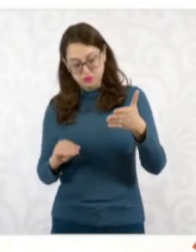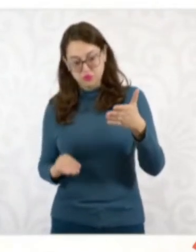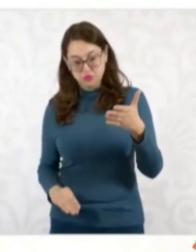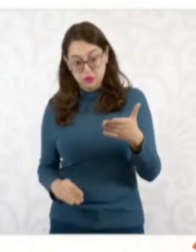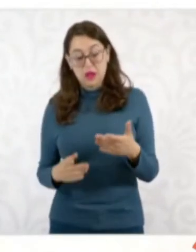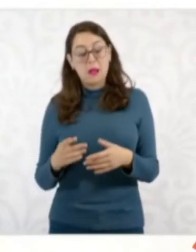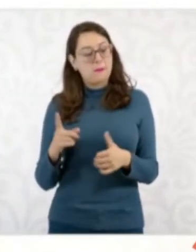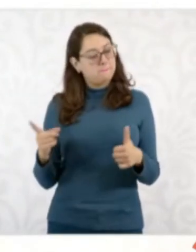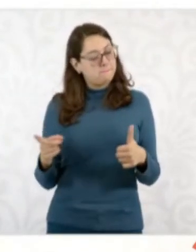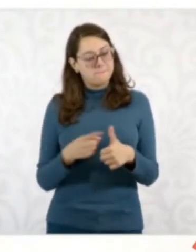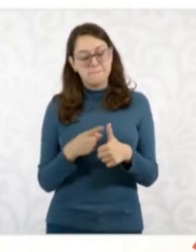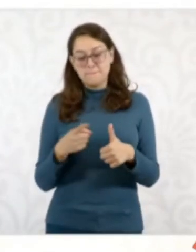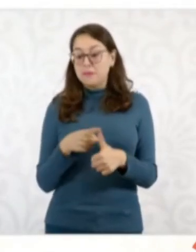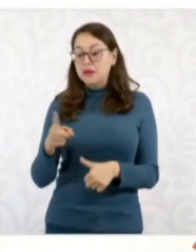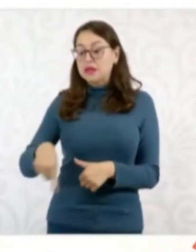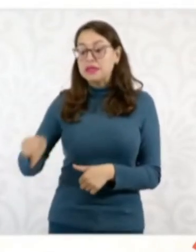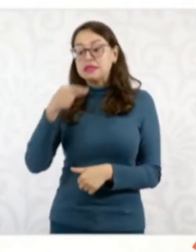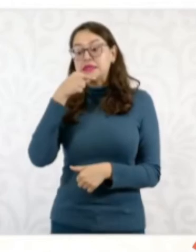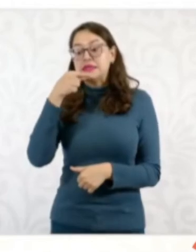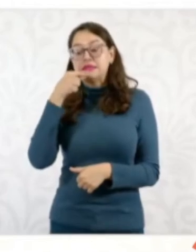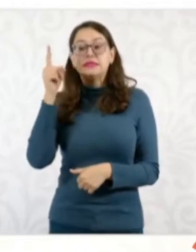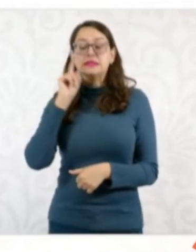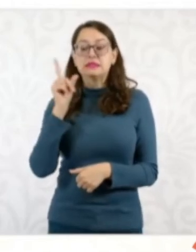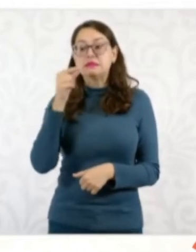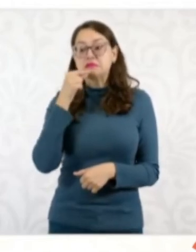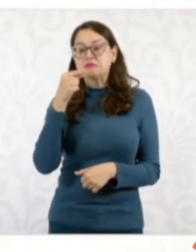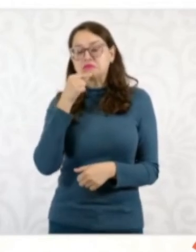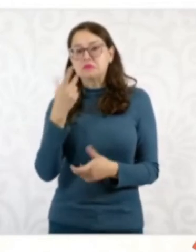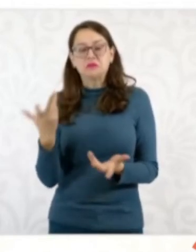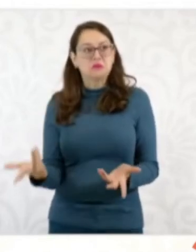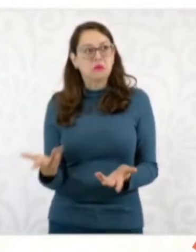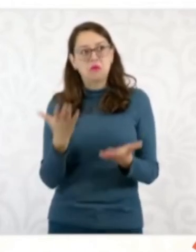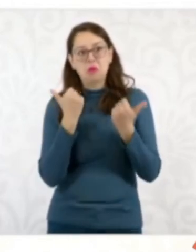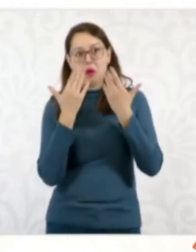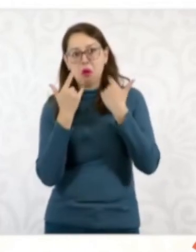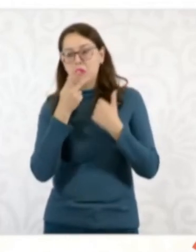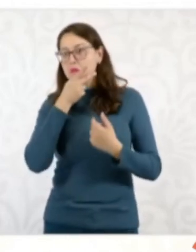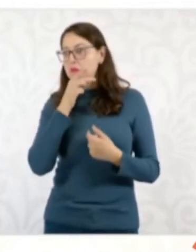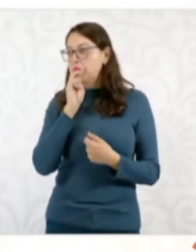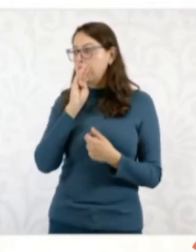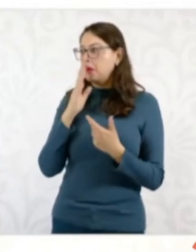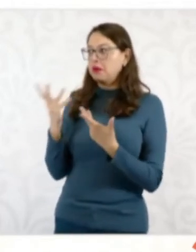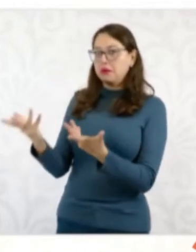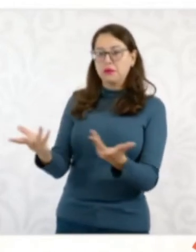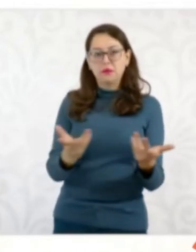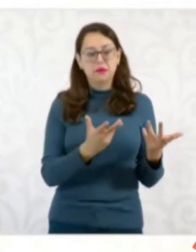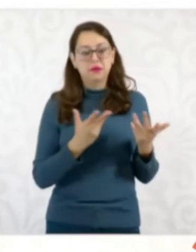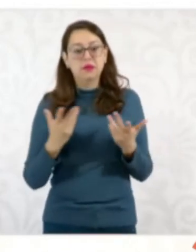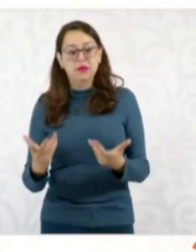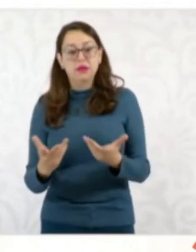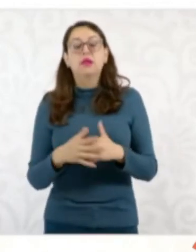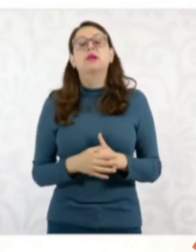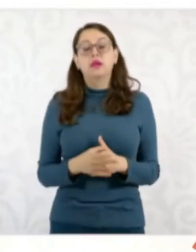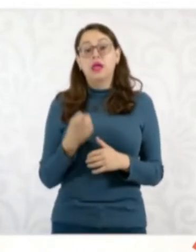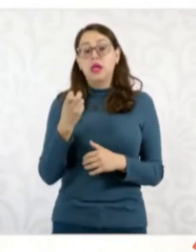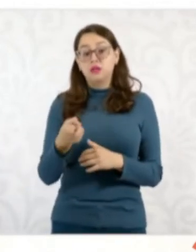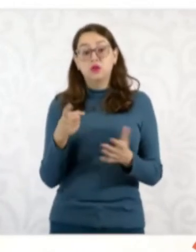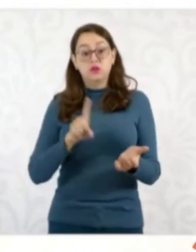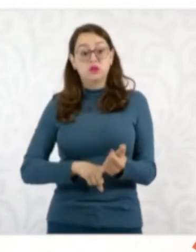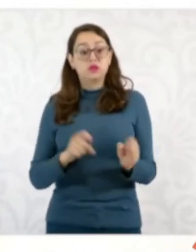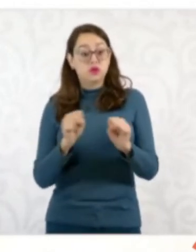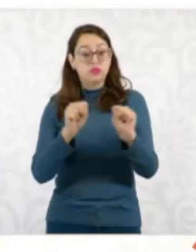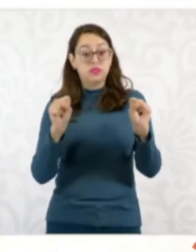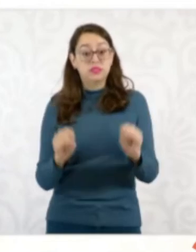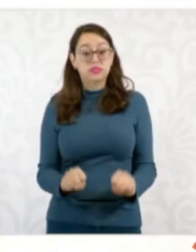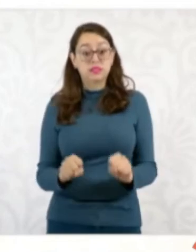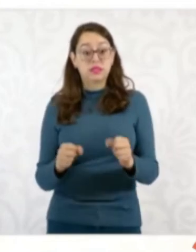niños, niñas en situación de orfandad por feminicidio. Las políticas públicas se articularán a través del Sistema